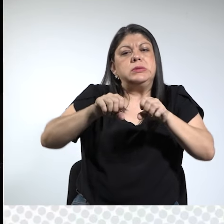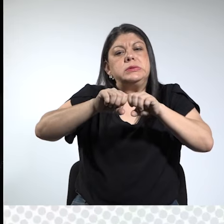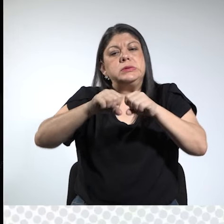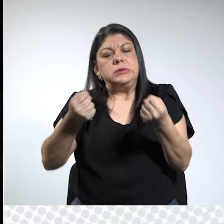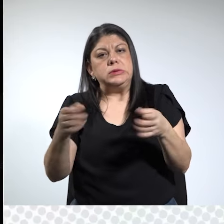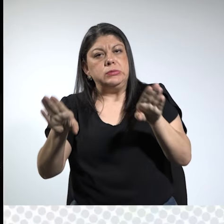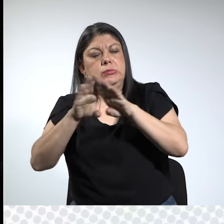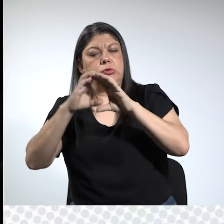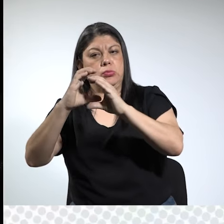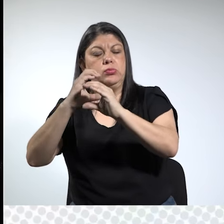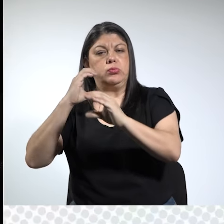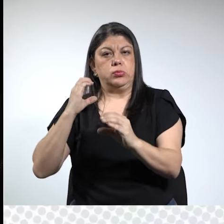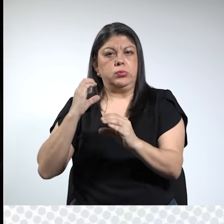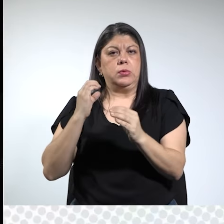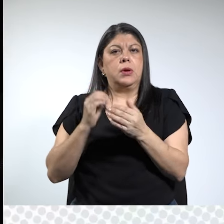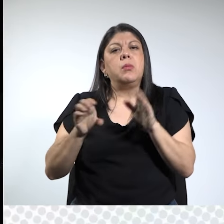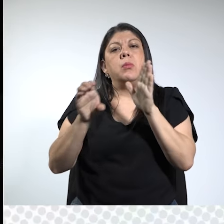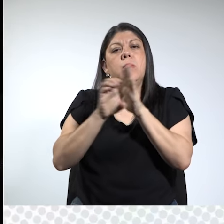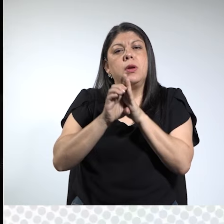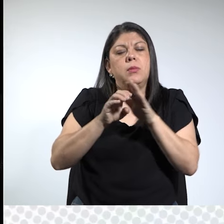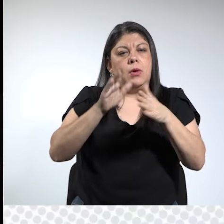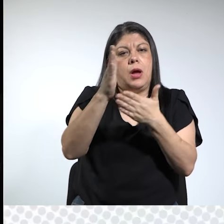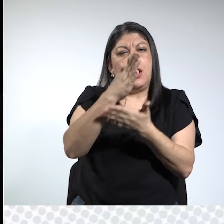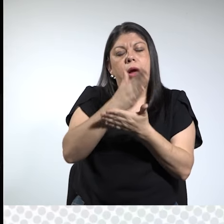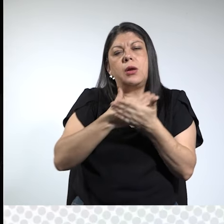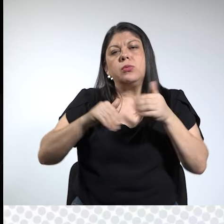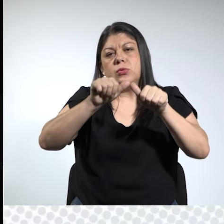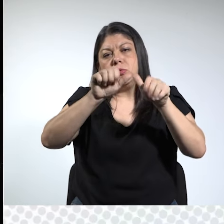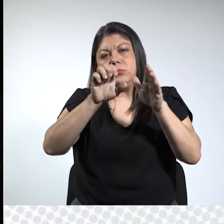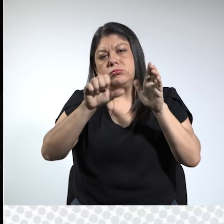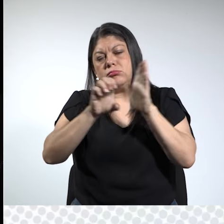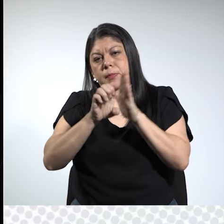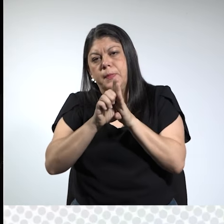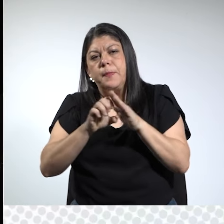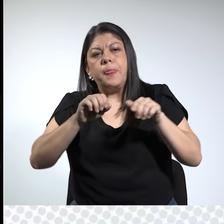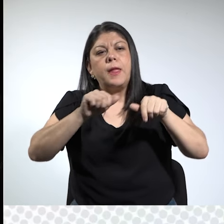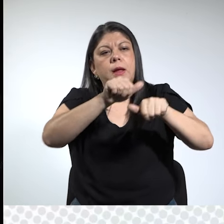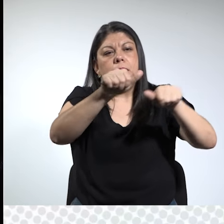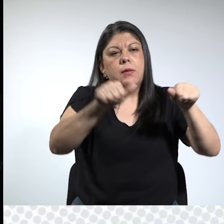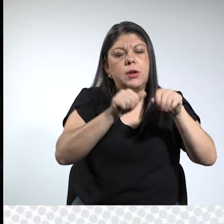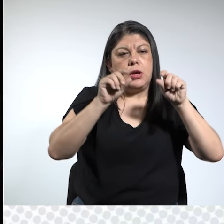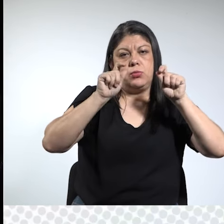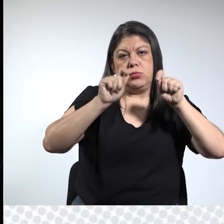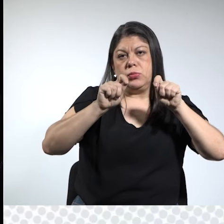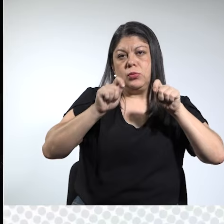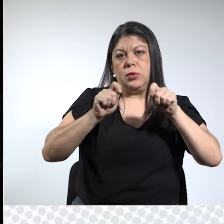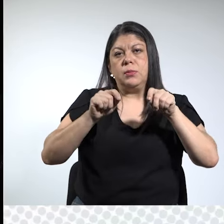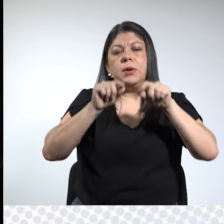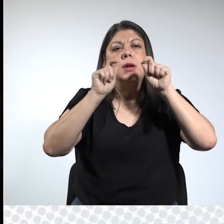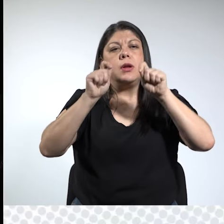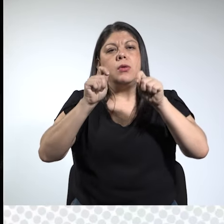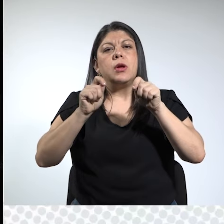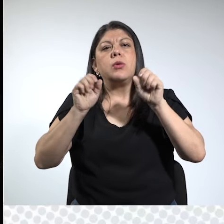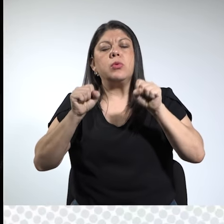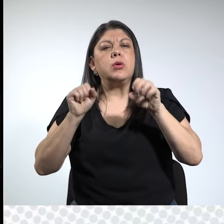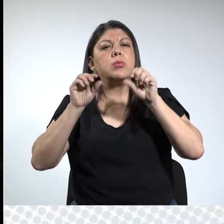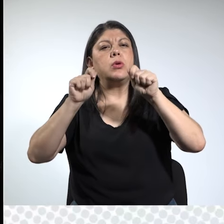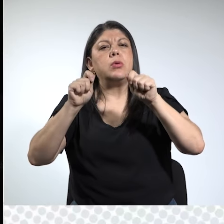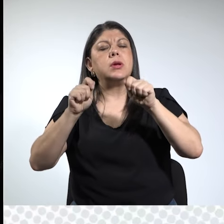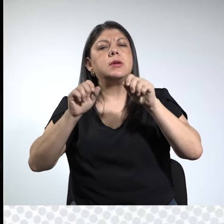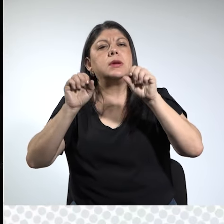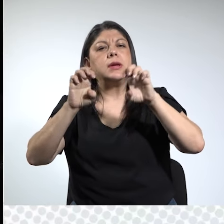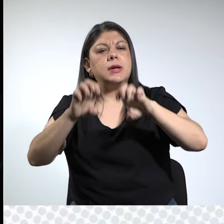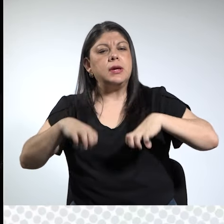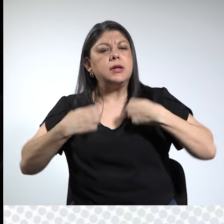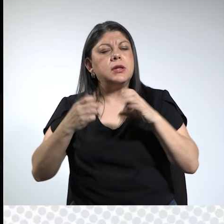estoy enfocando en ciertas áreas para dar algunos ejemplos, ¿verdad? Evidentemente eso también abarca las áreas de educación, para que la educación sea una educación donde